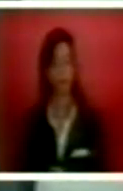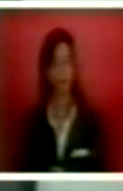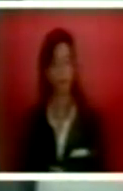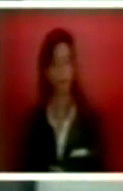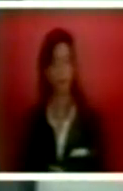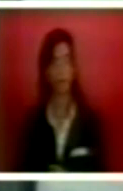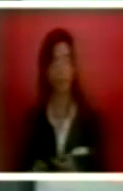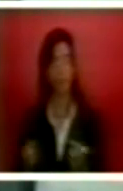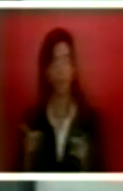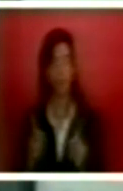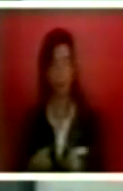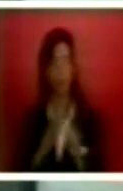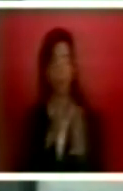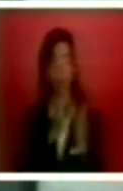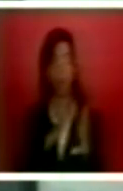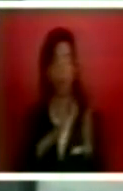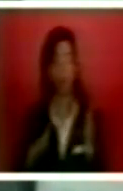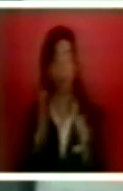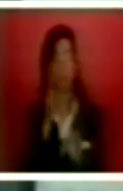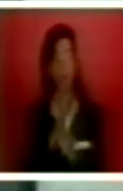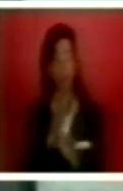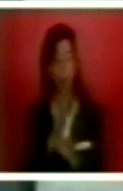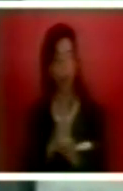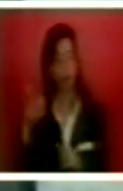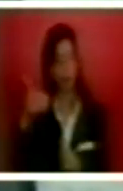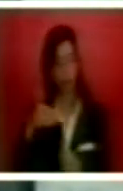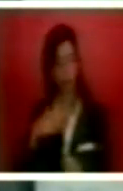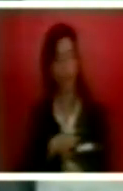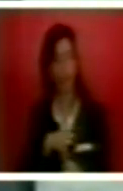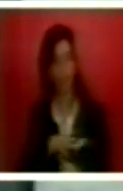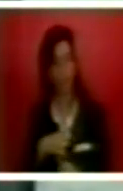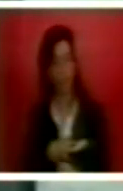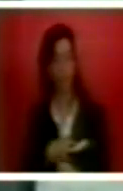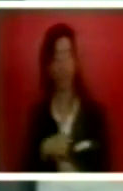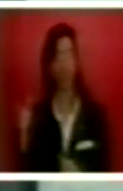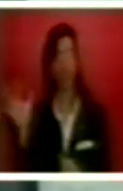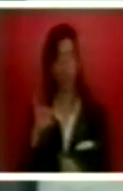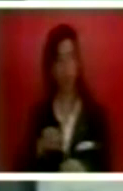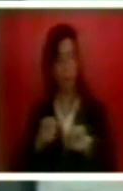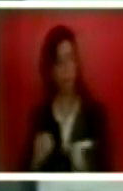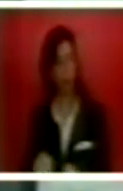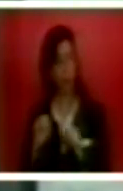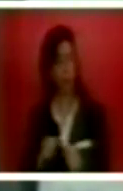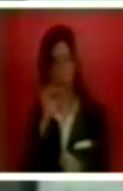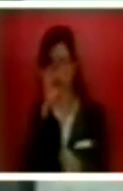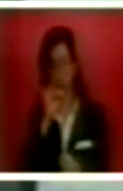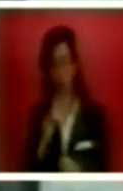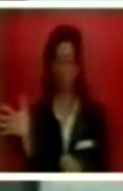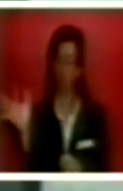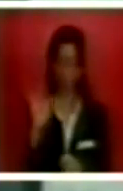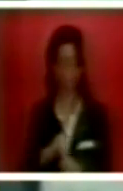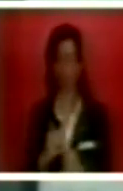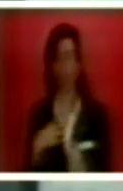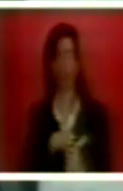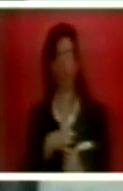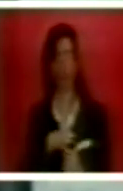Y que los alumnos en las escuelas asistan a clase sin interrupciones todos los